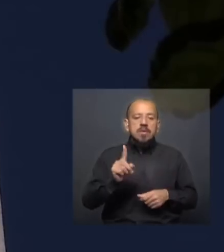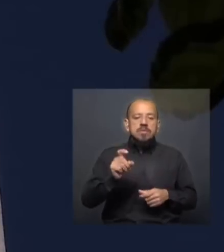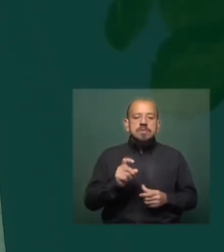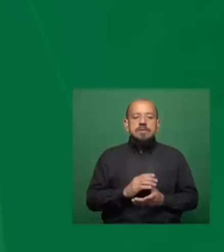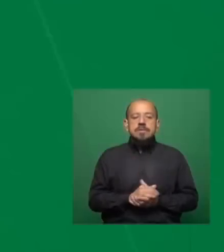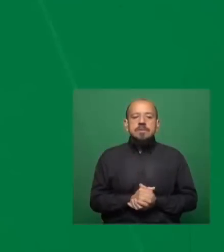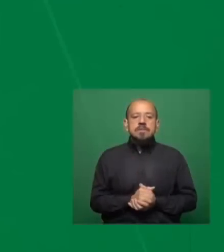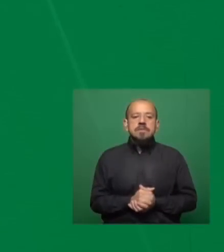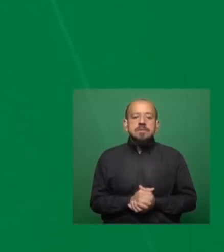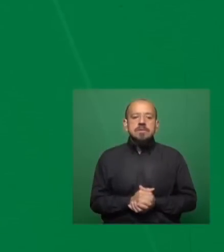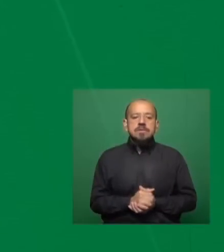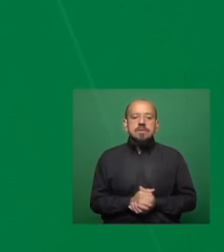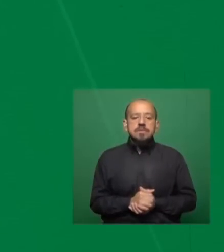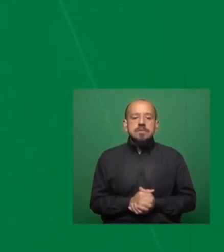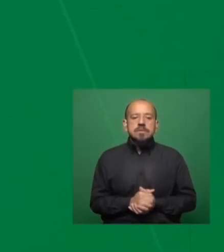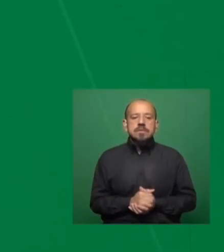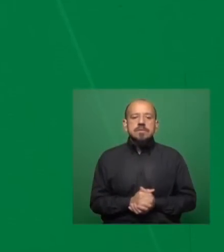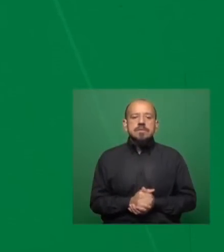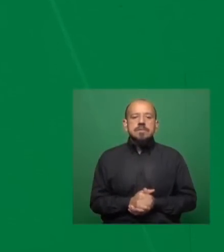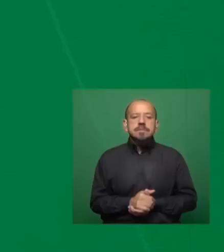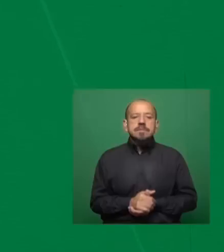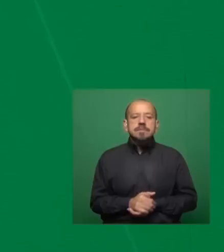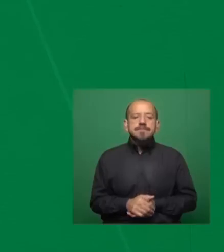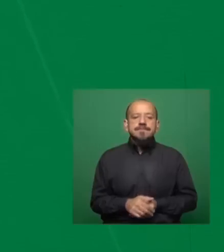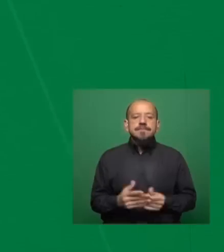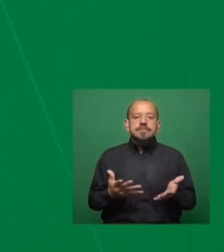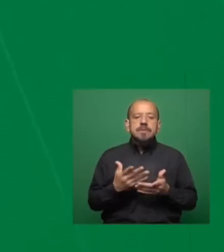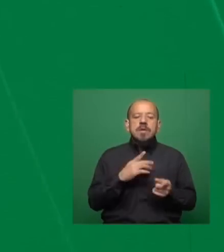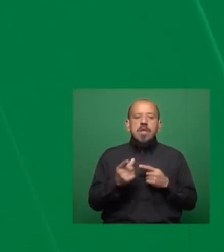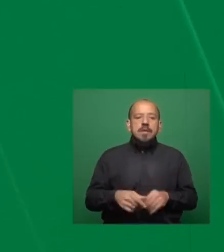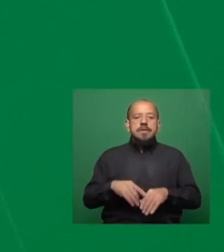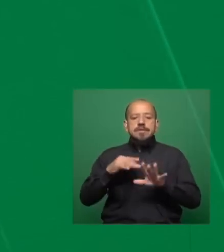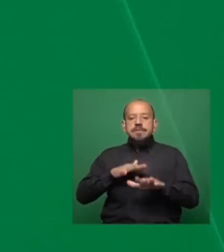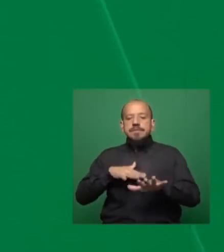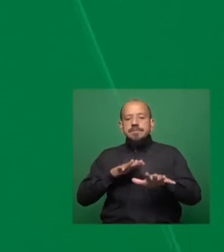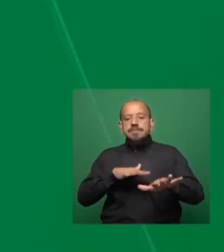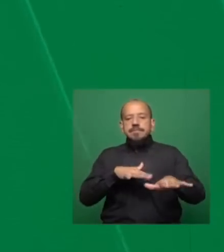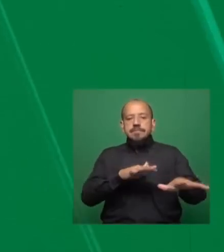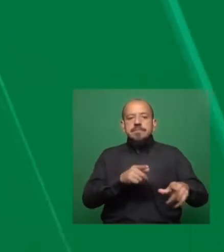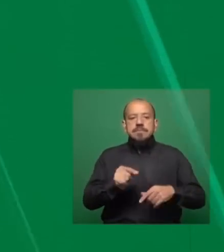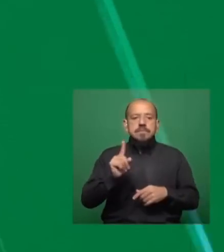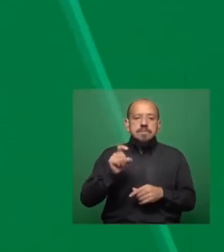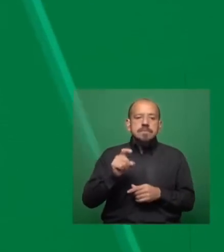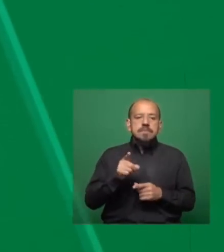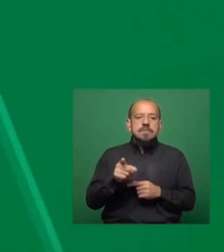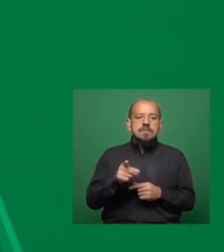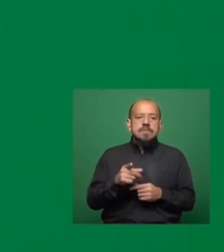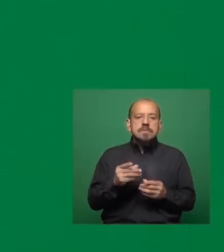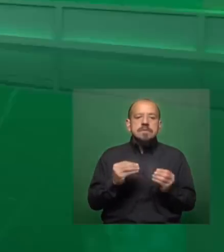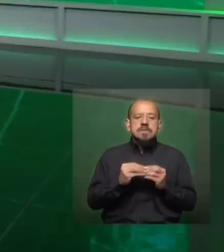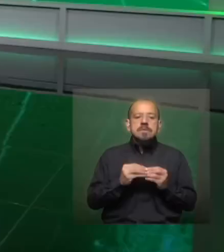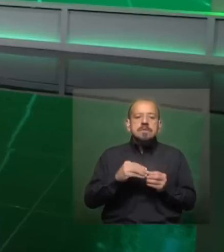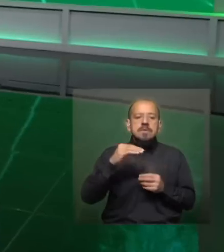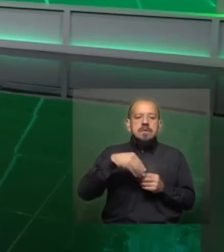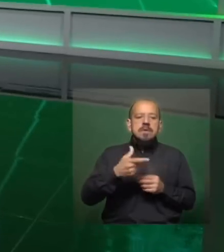ose momento de salir del estudio porque hay una nueva movilización por el agua Allí está Martín